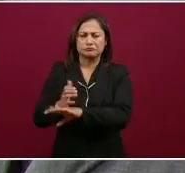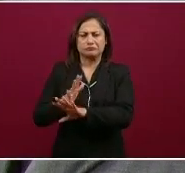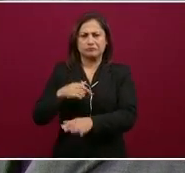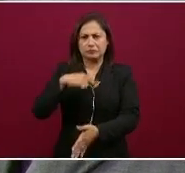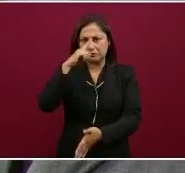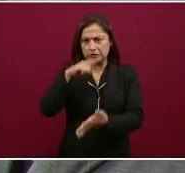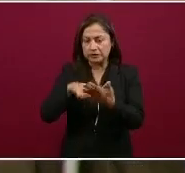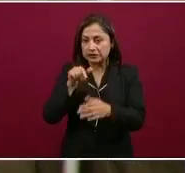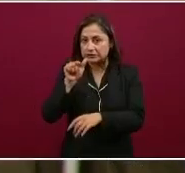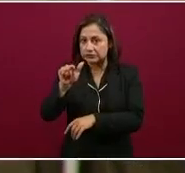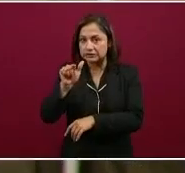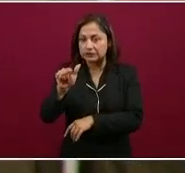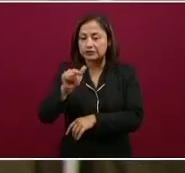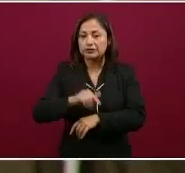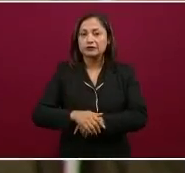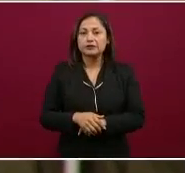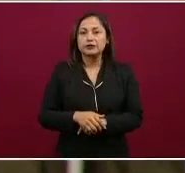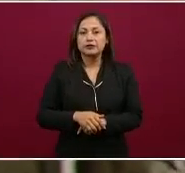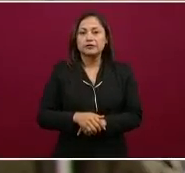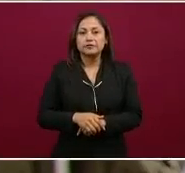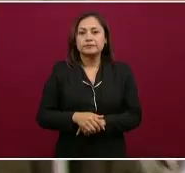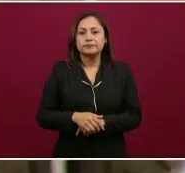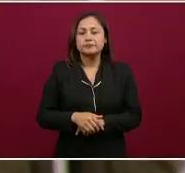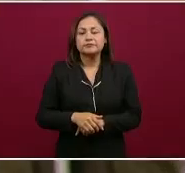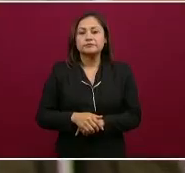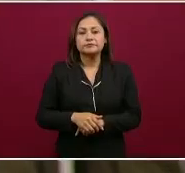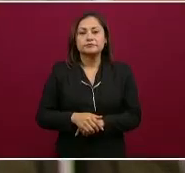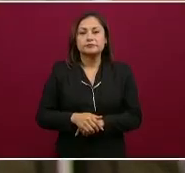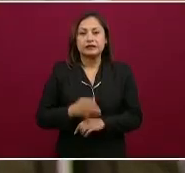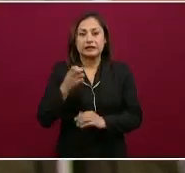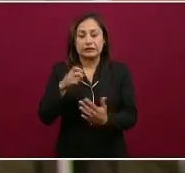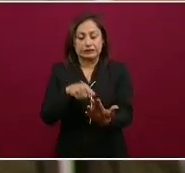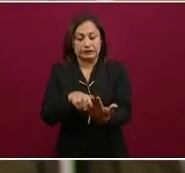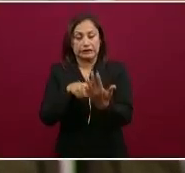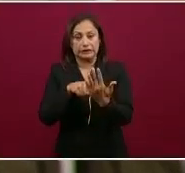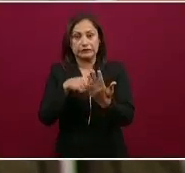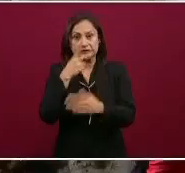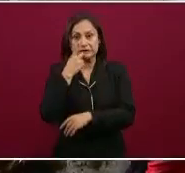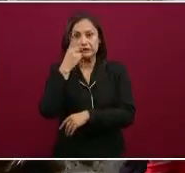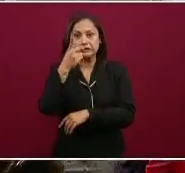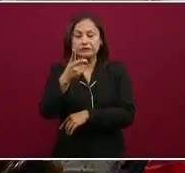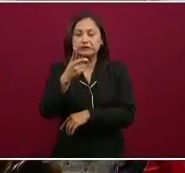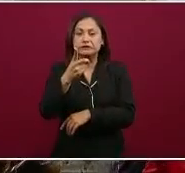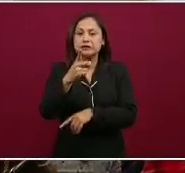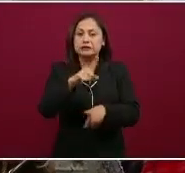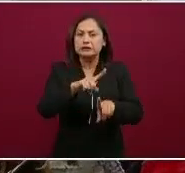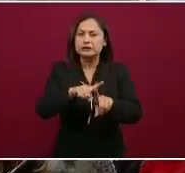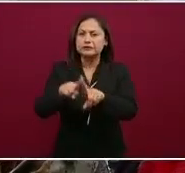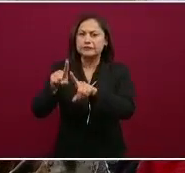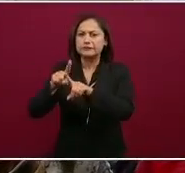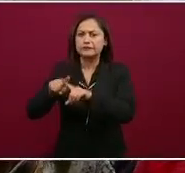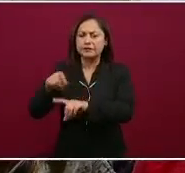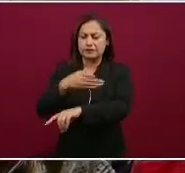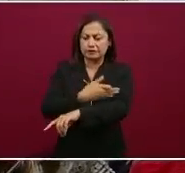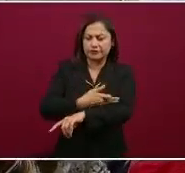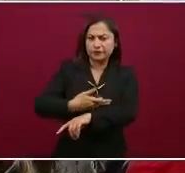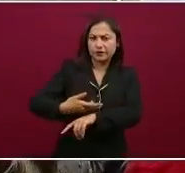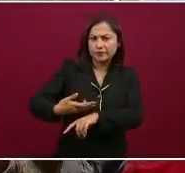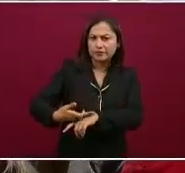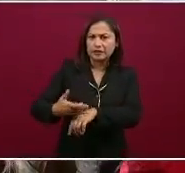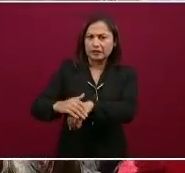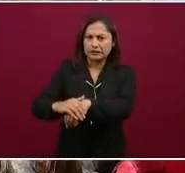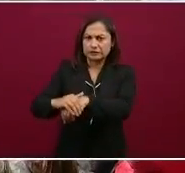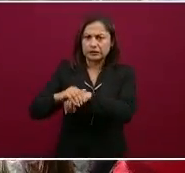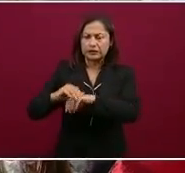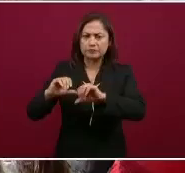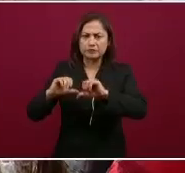y resalta el dato de que varios de sus familiares, socios que están en estas empresas